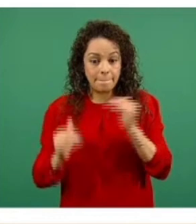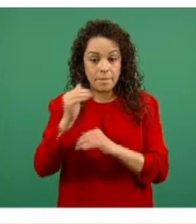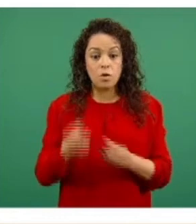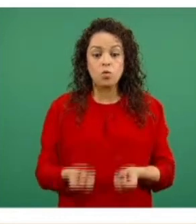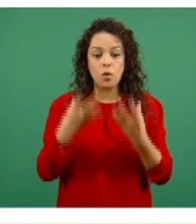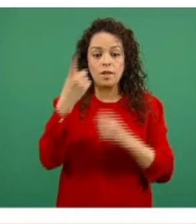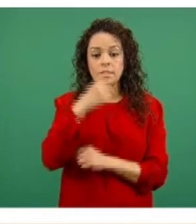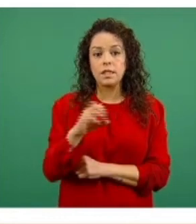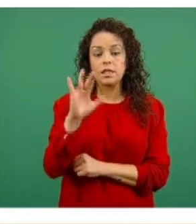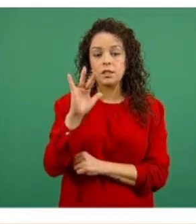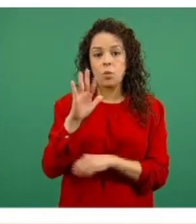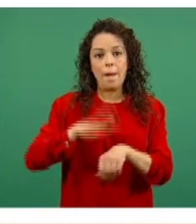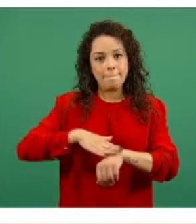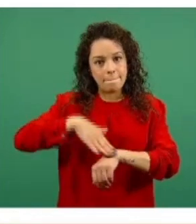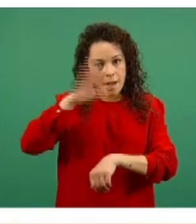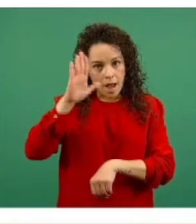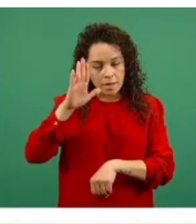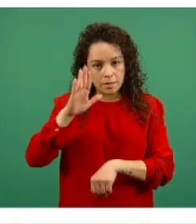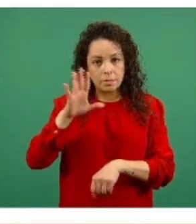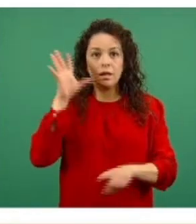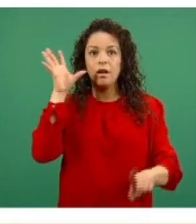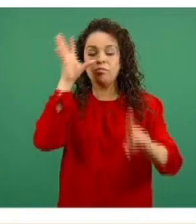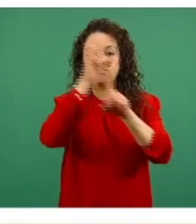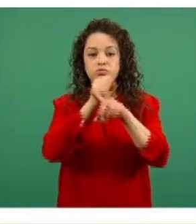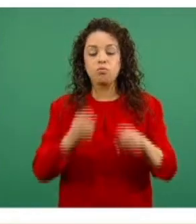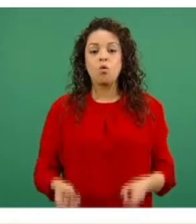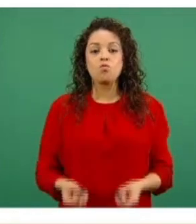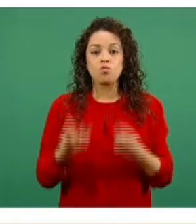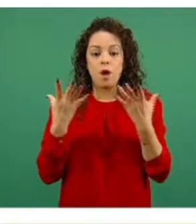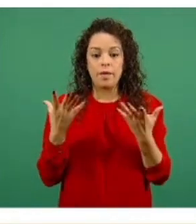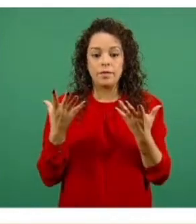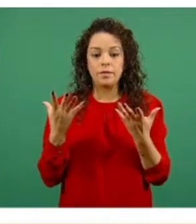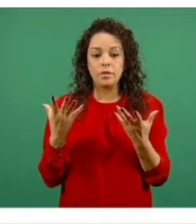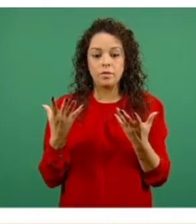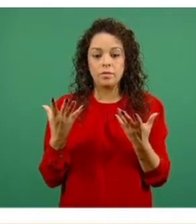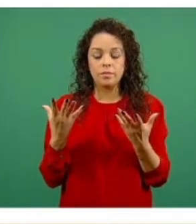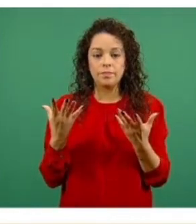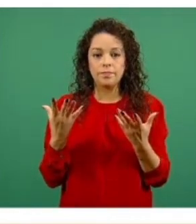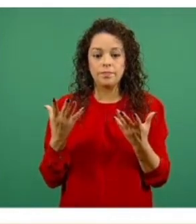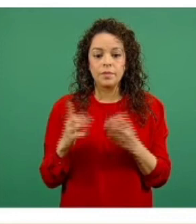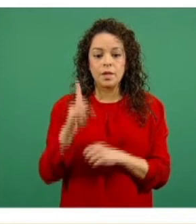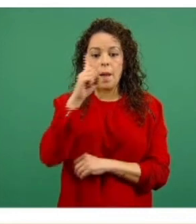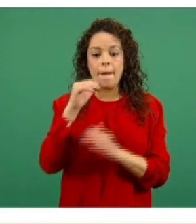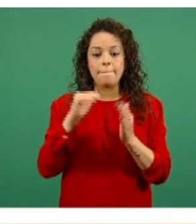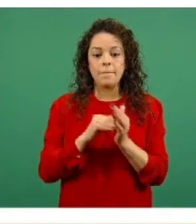150 camas más para llegar a este total de